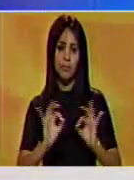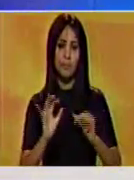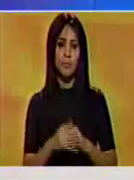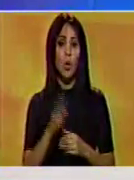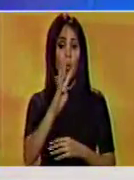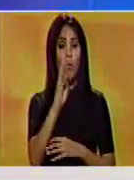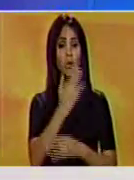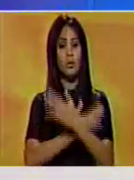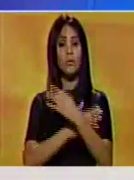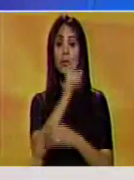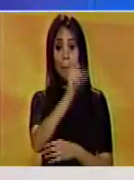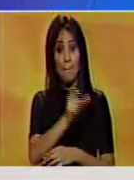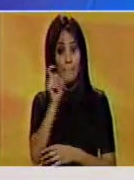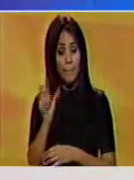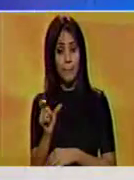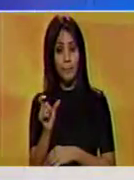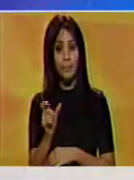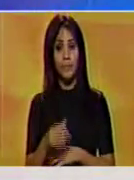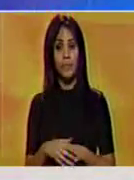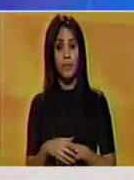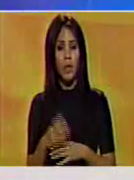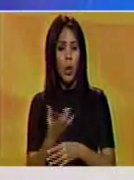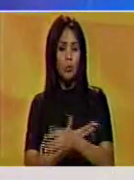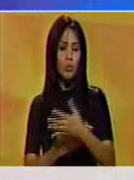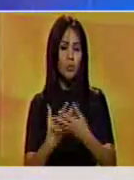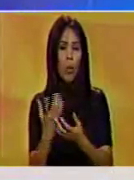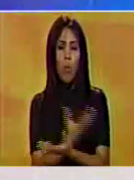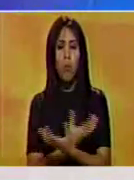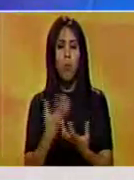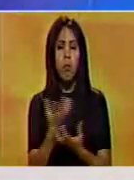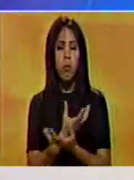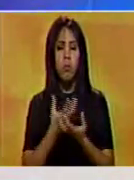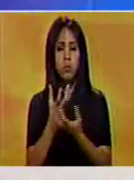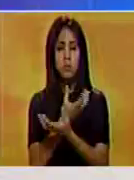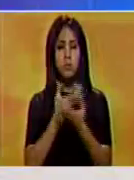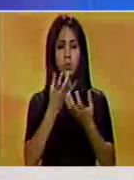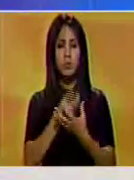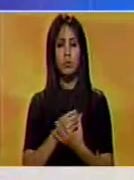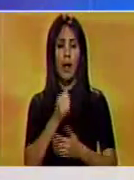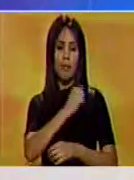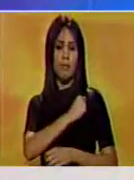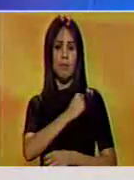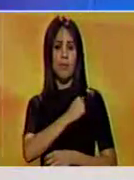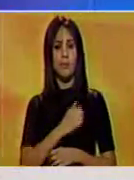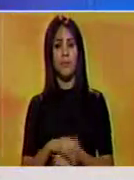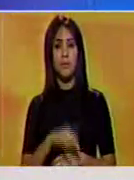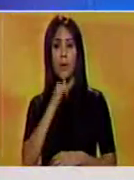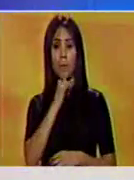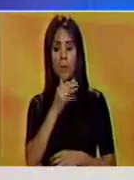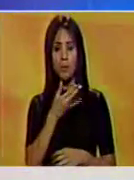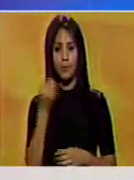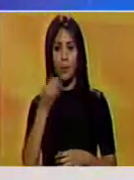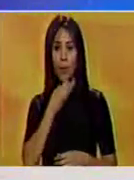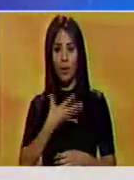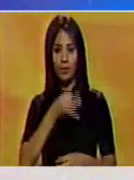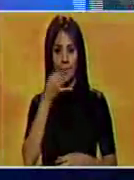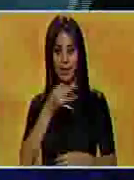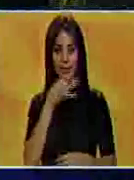Cuatro personas resultaron afectadas por un incendio que se produjo en un edificio en Chacao. Santiago Gutiérrez nos tiene el reporte. Adelante, Santiago, buenas